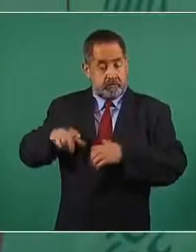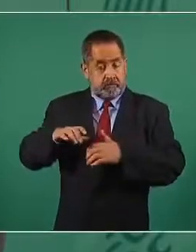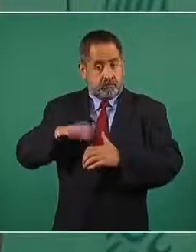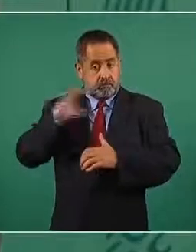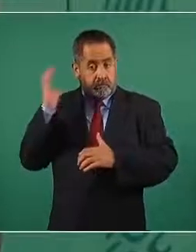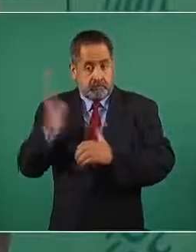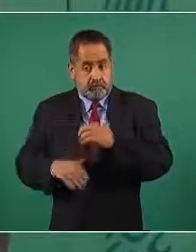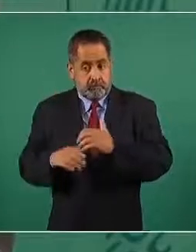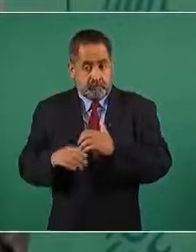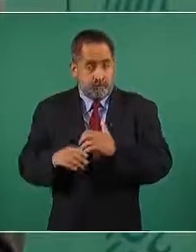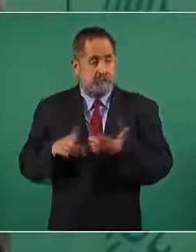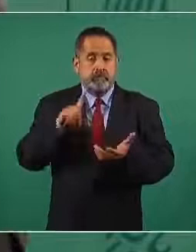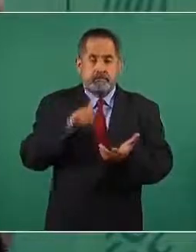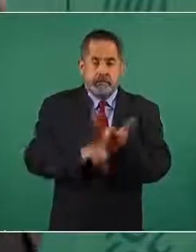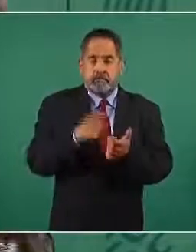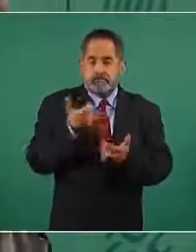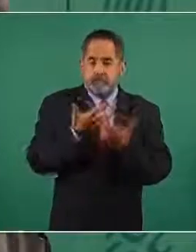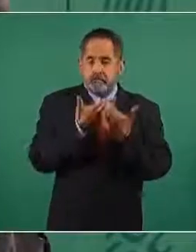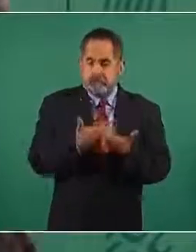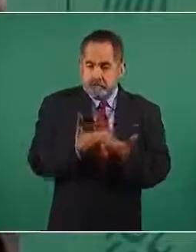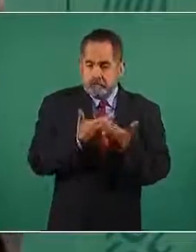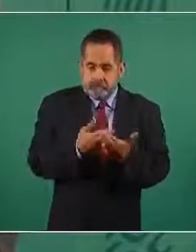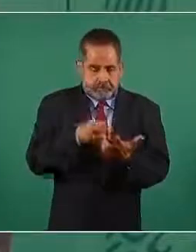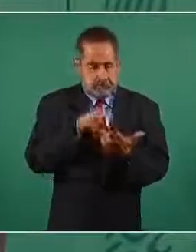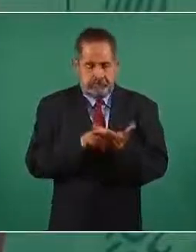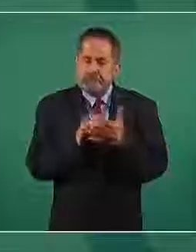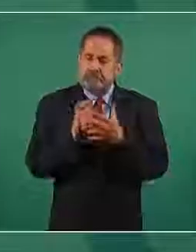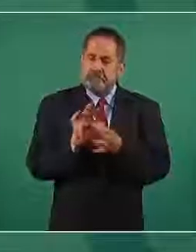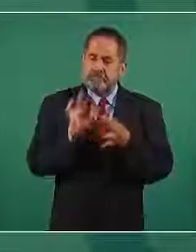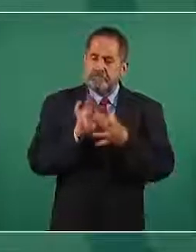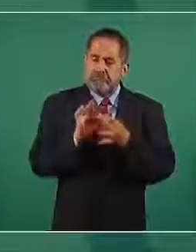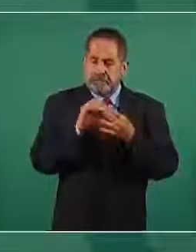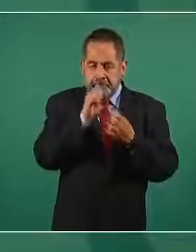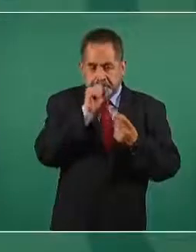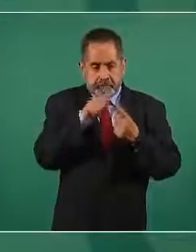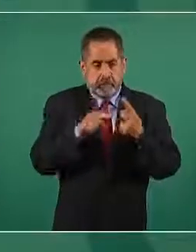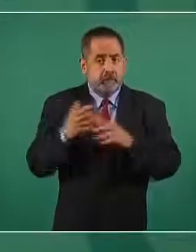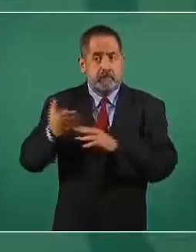Entonces, en su informe dice cómo lo hicimos.